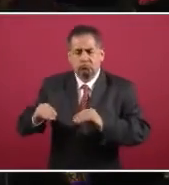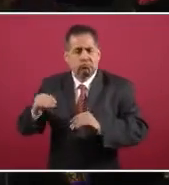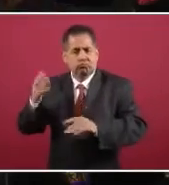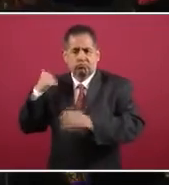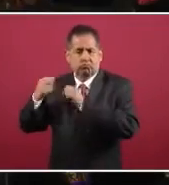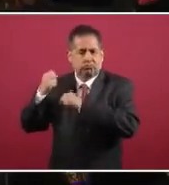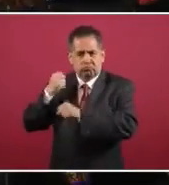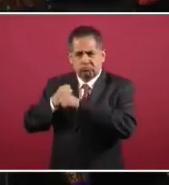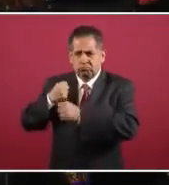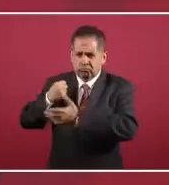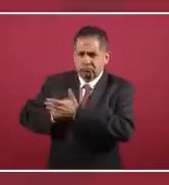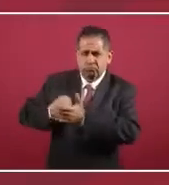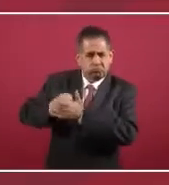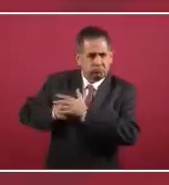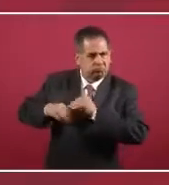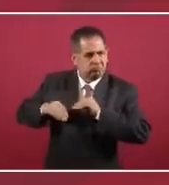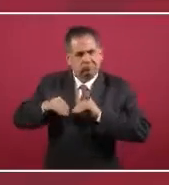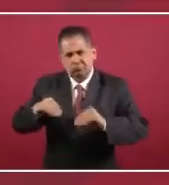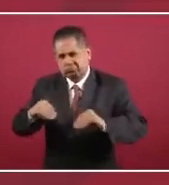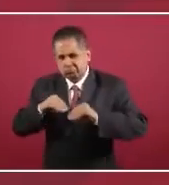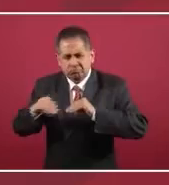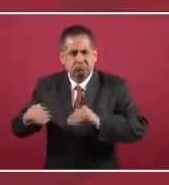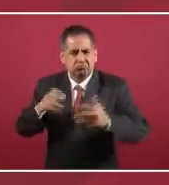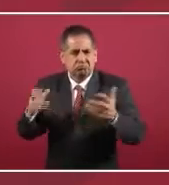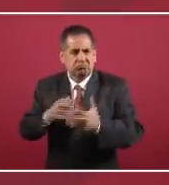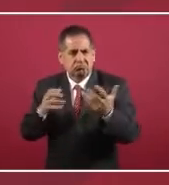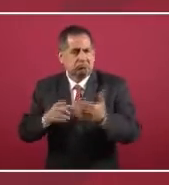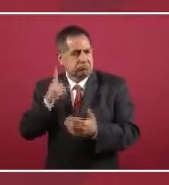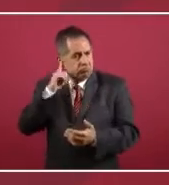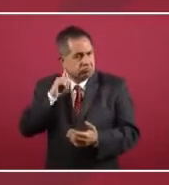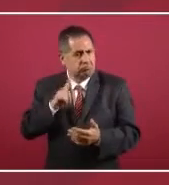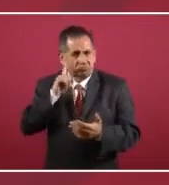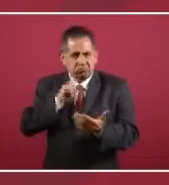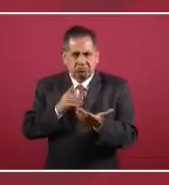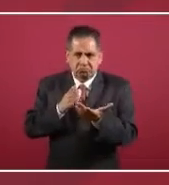mucho tiempo en nuestro país que ha venido